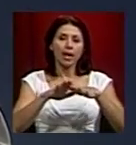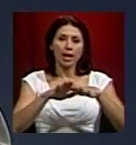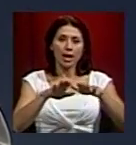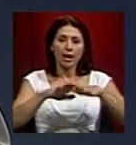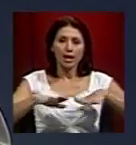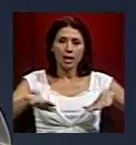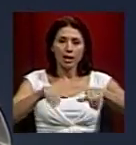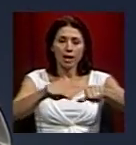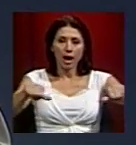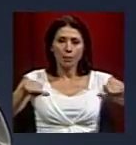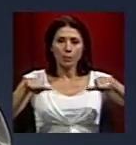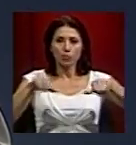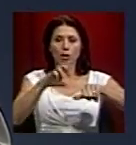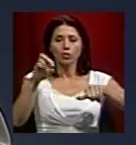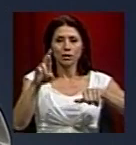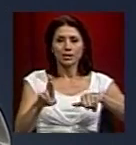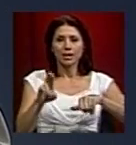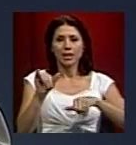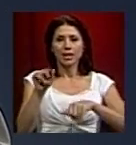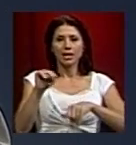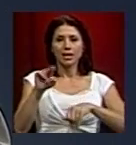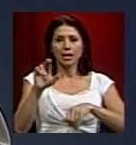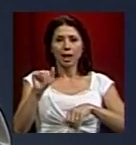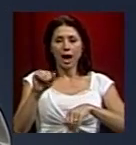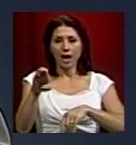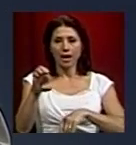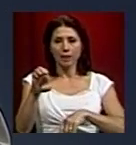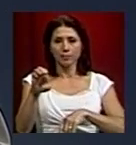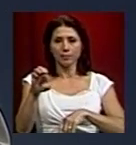INCAE, quien